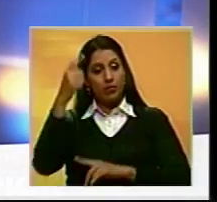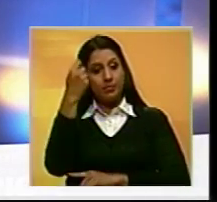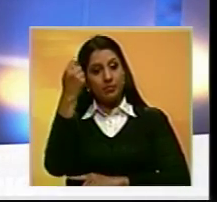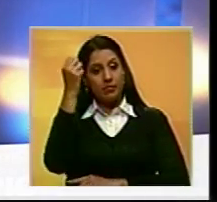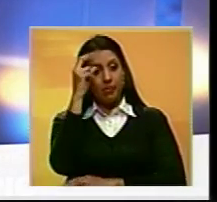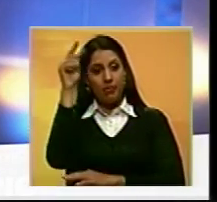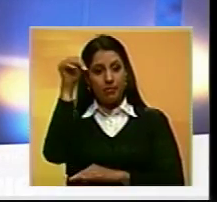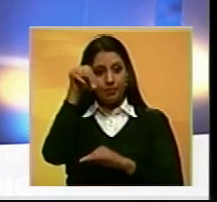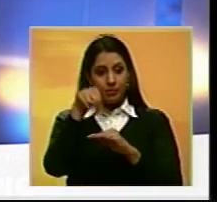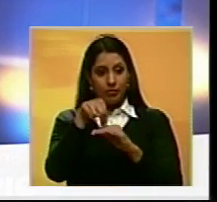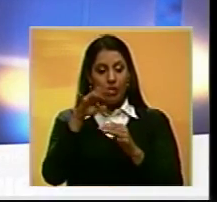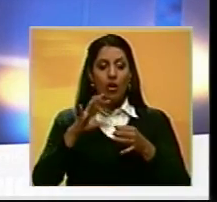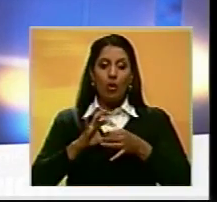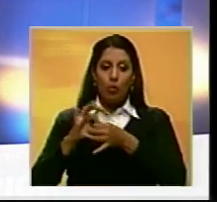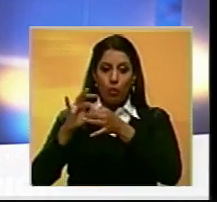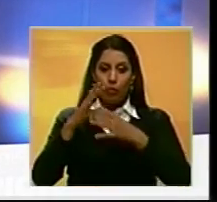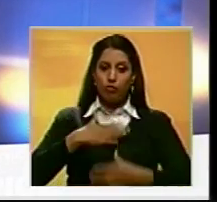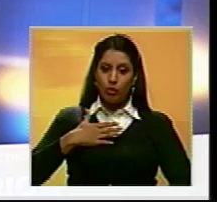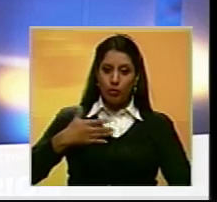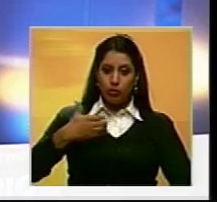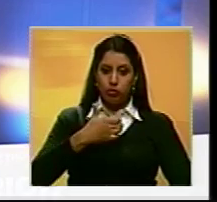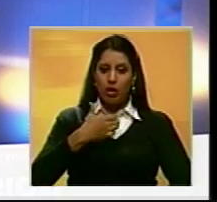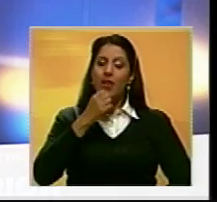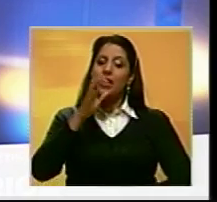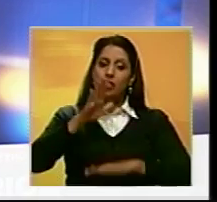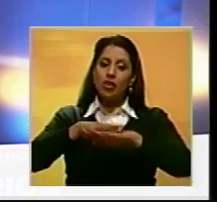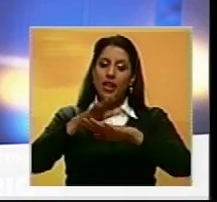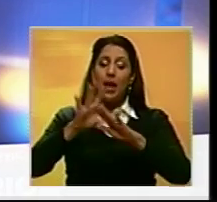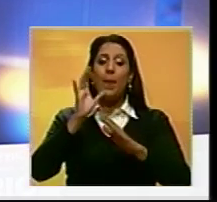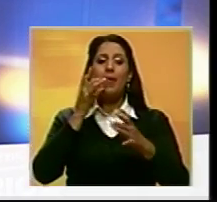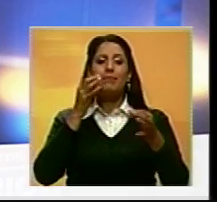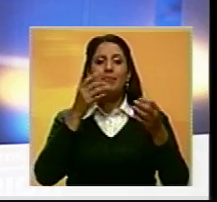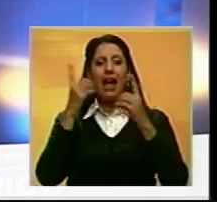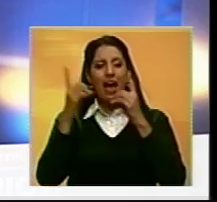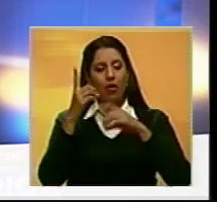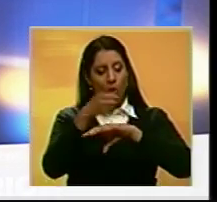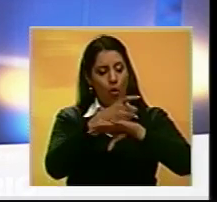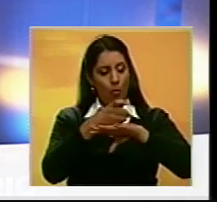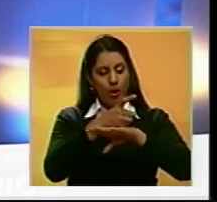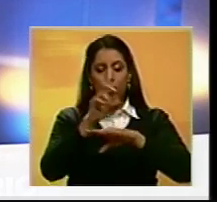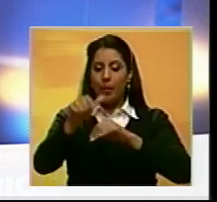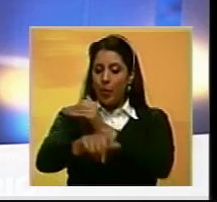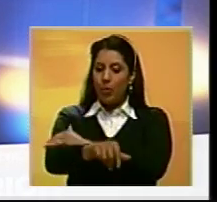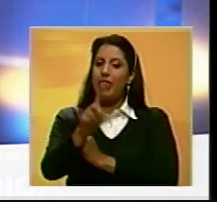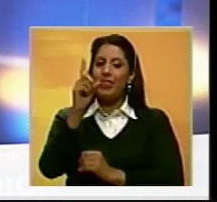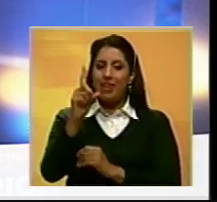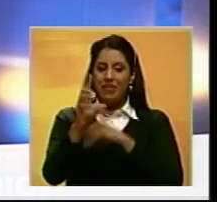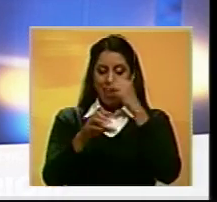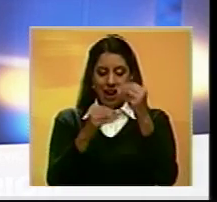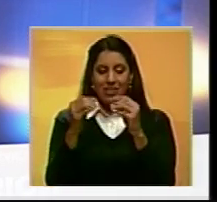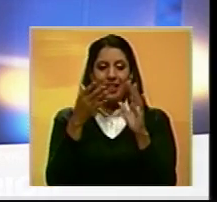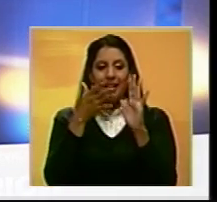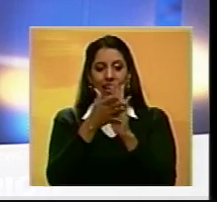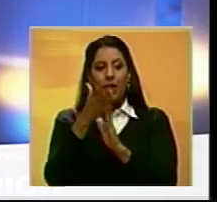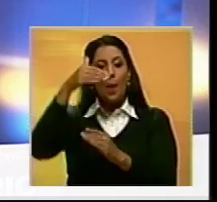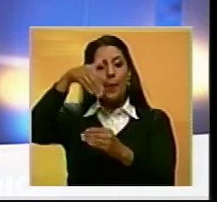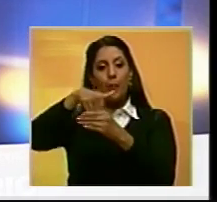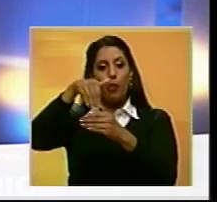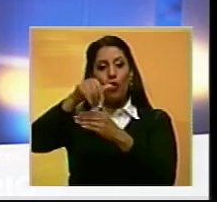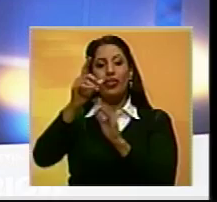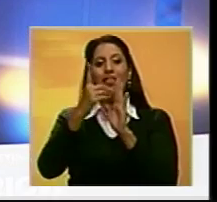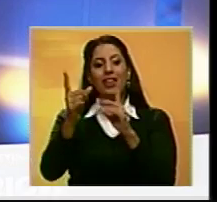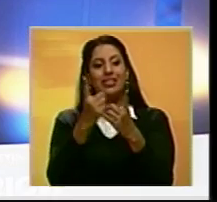de la Asamblea Nacional por la Unidad, Julio Borges, considera que el diálogo político entre gobierno y oposición tiene que efectuarse a través del voto como